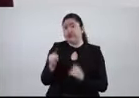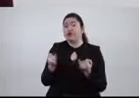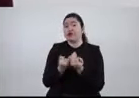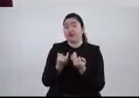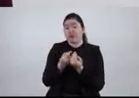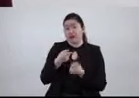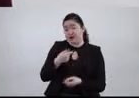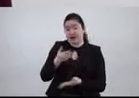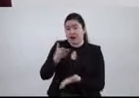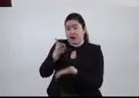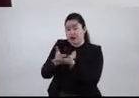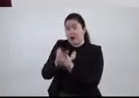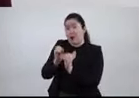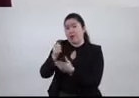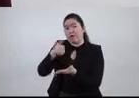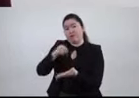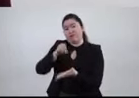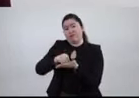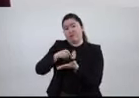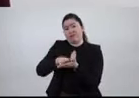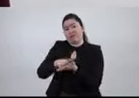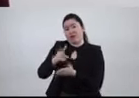cita de rezago en Locatel, si así lo deciden.